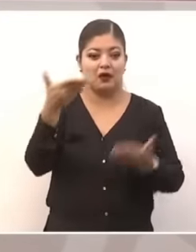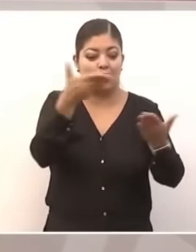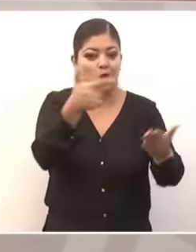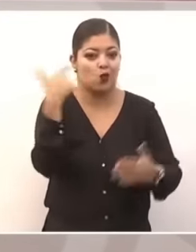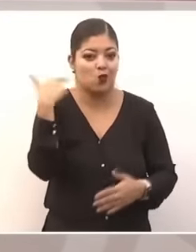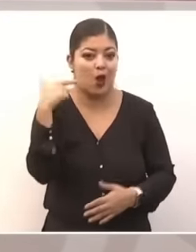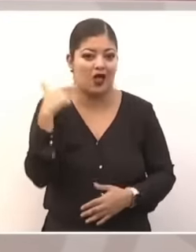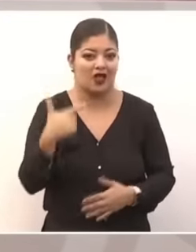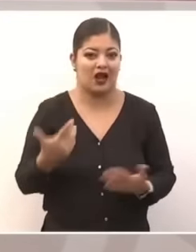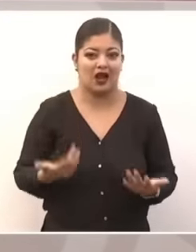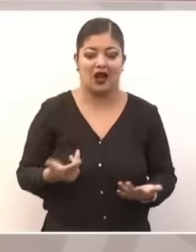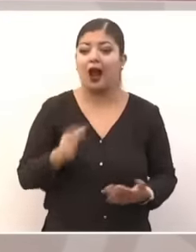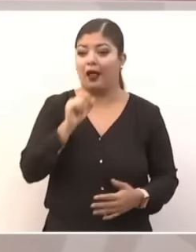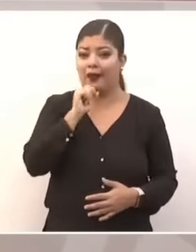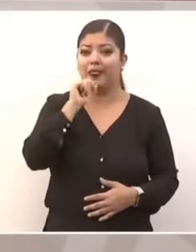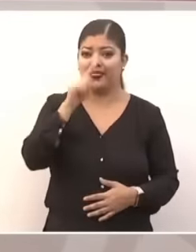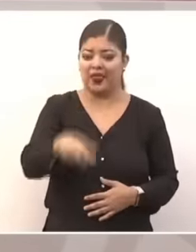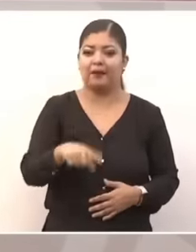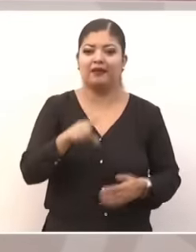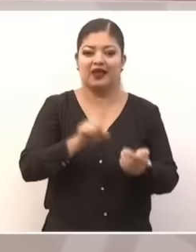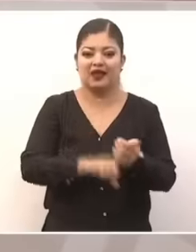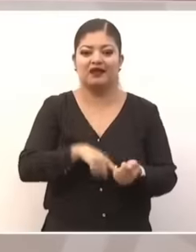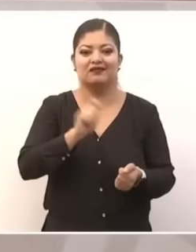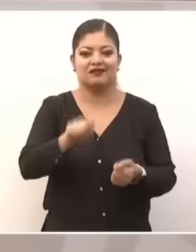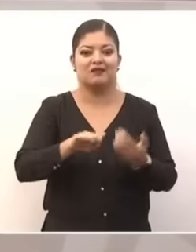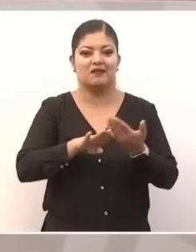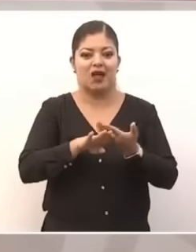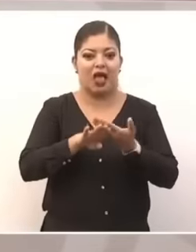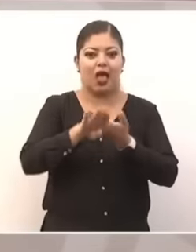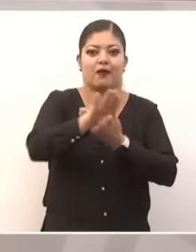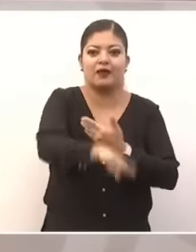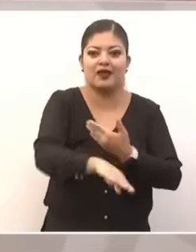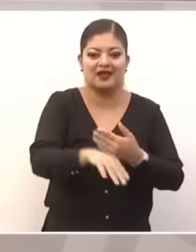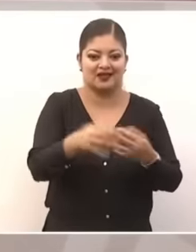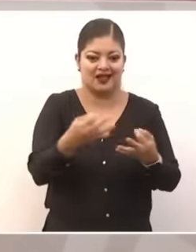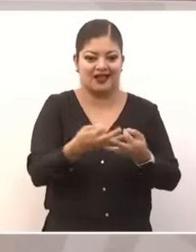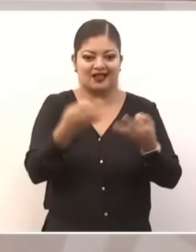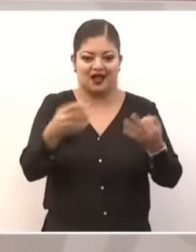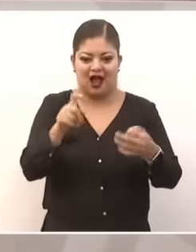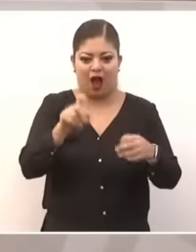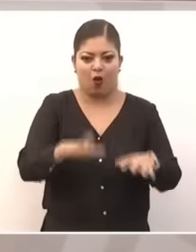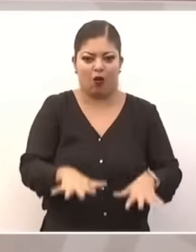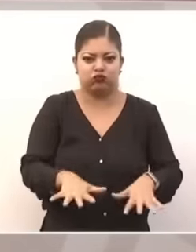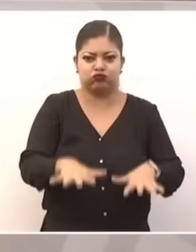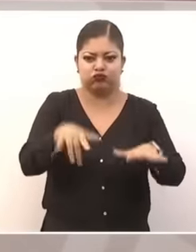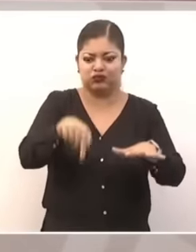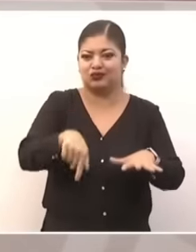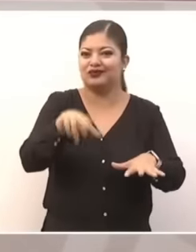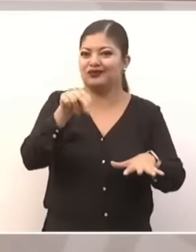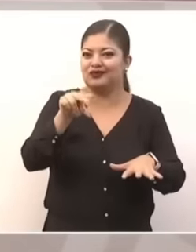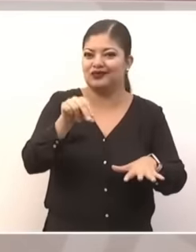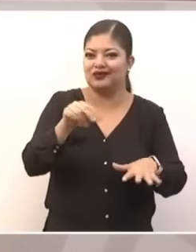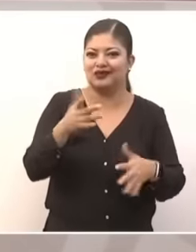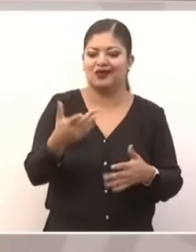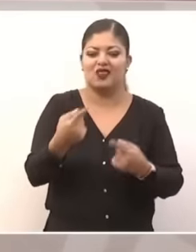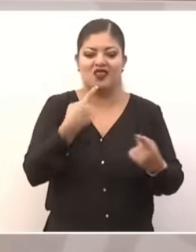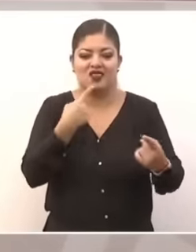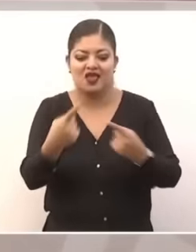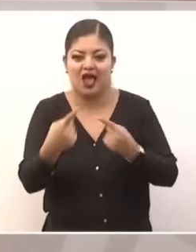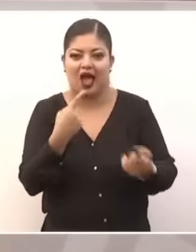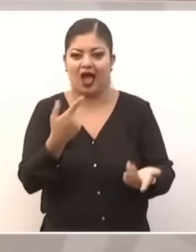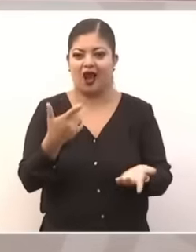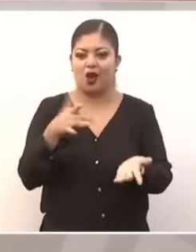mismo tiempo recuperar, evitar inundaciones a través del diálogo, el apoyo y